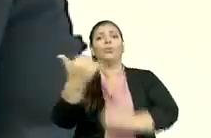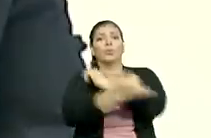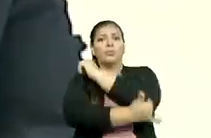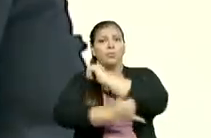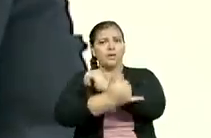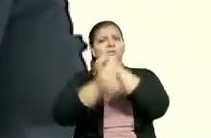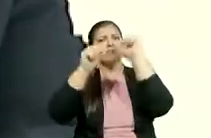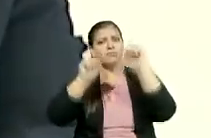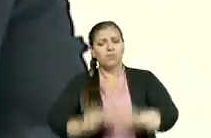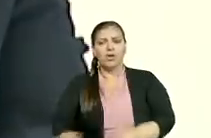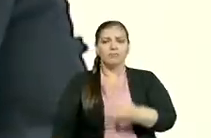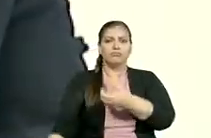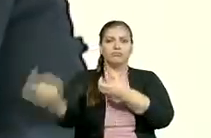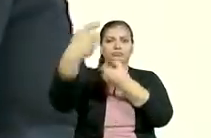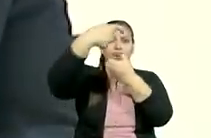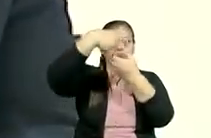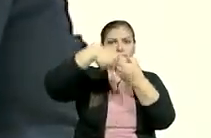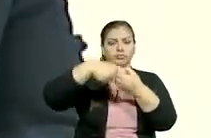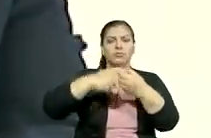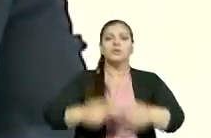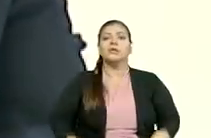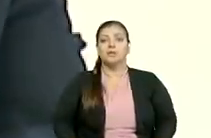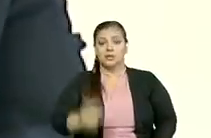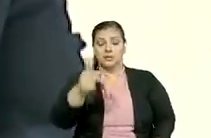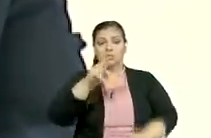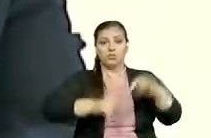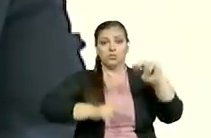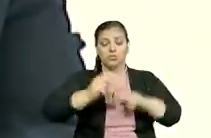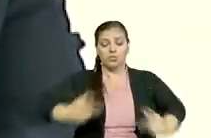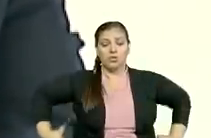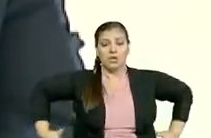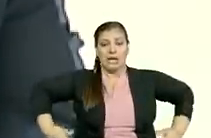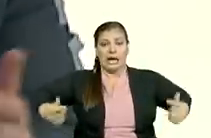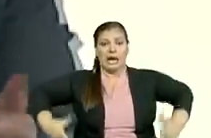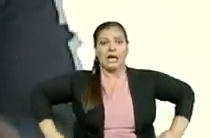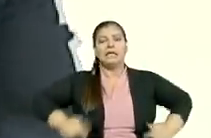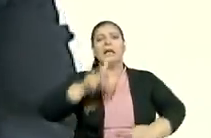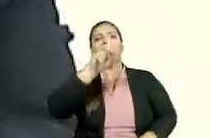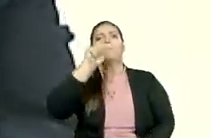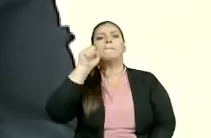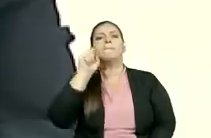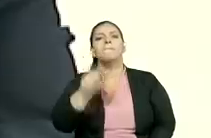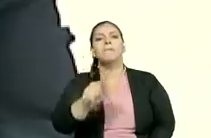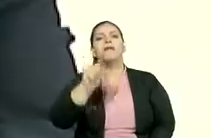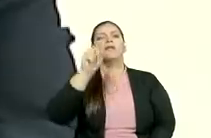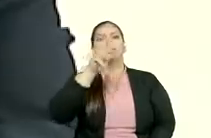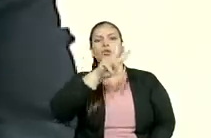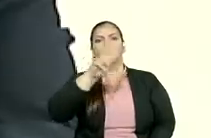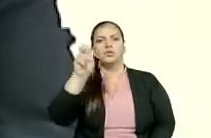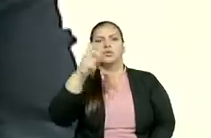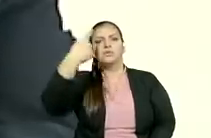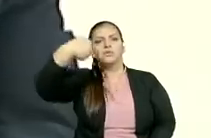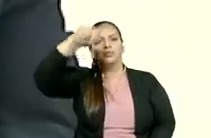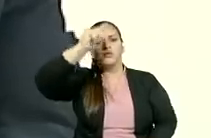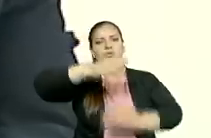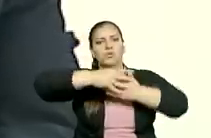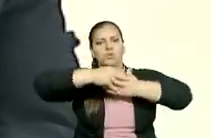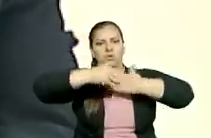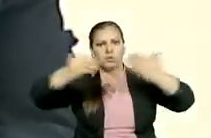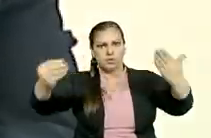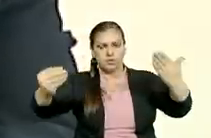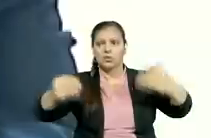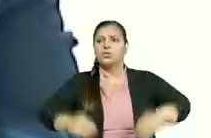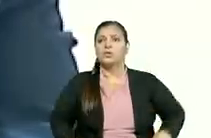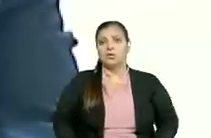extranjeras. Para la construcción y mantenimiento del viaducto, la inversión es de cerca de 1.200 millones de dólares y